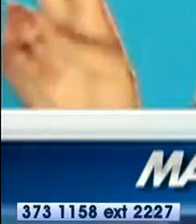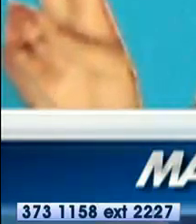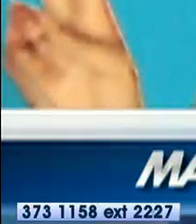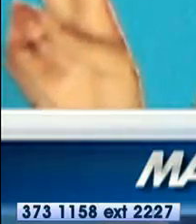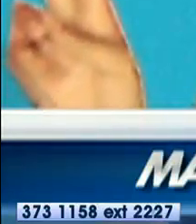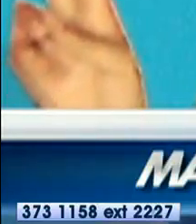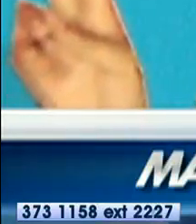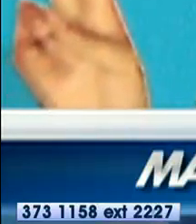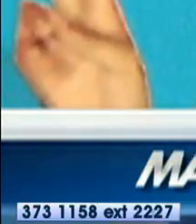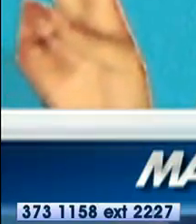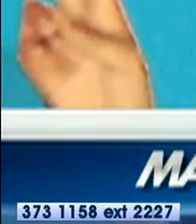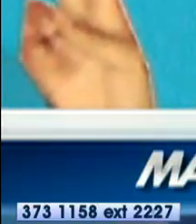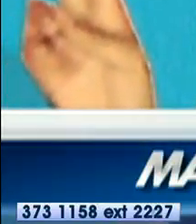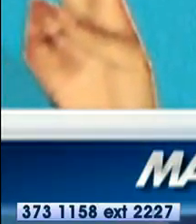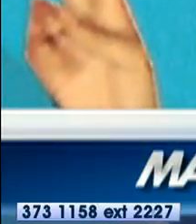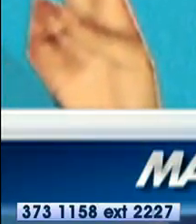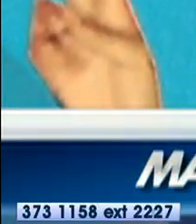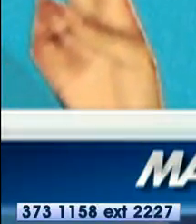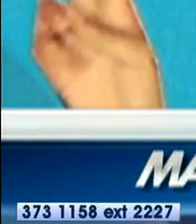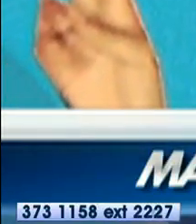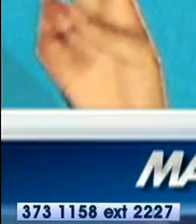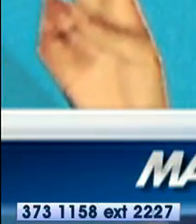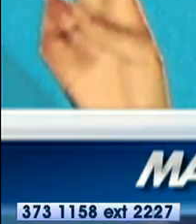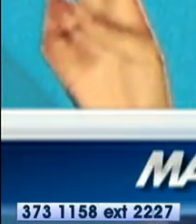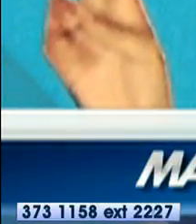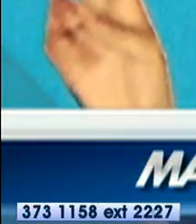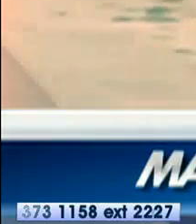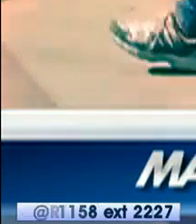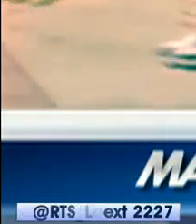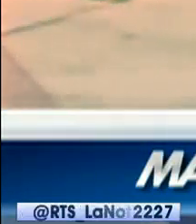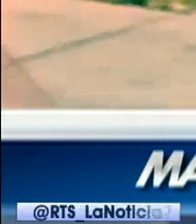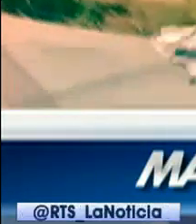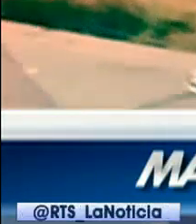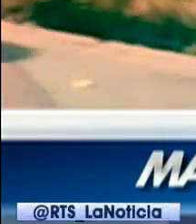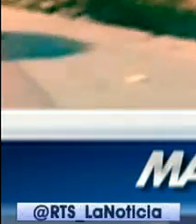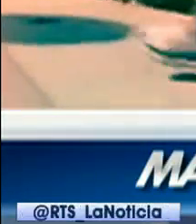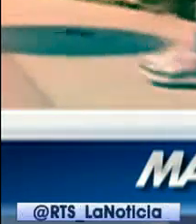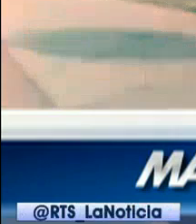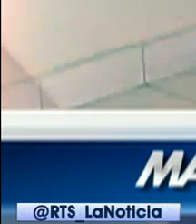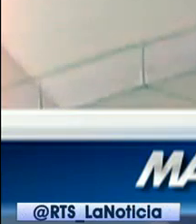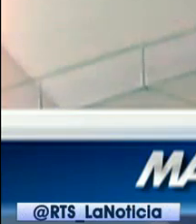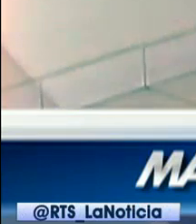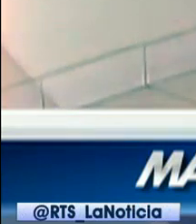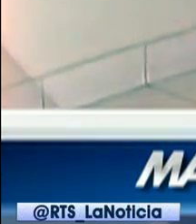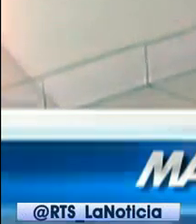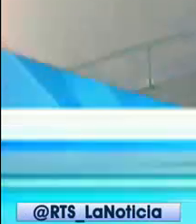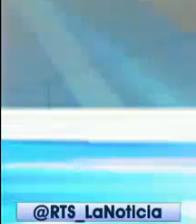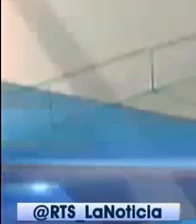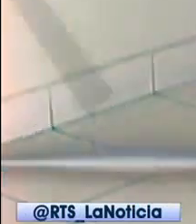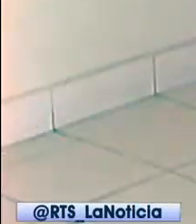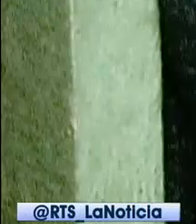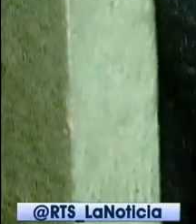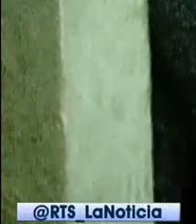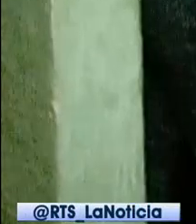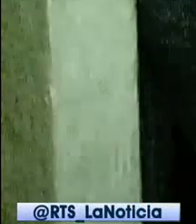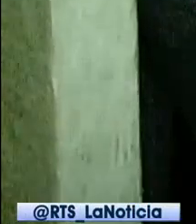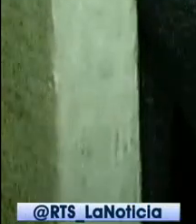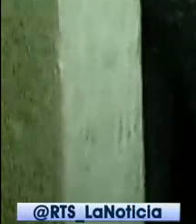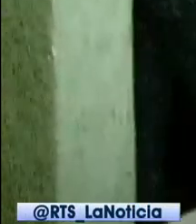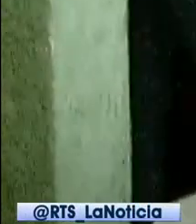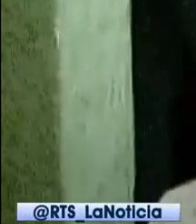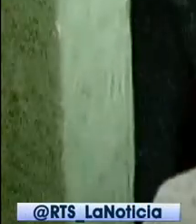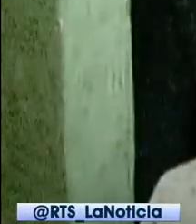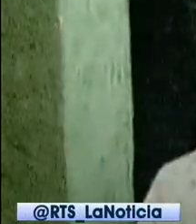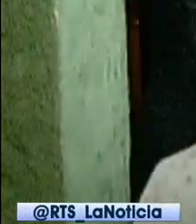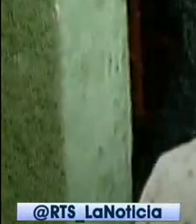Conozca esta dramática historia. Los detalles mañana en la noticia de las 6